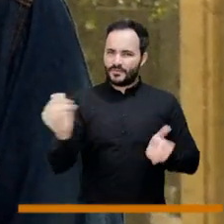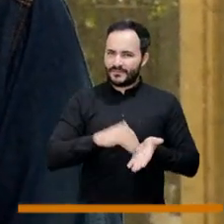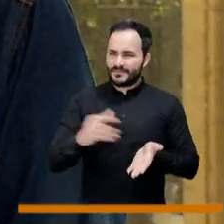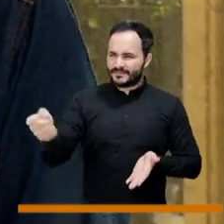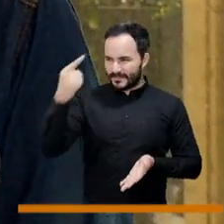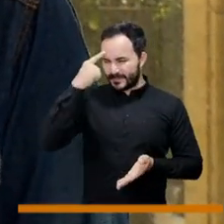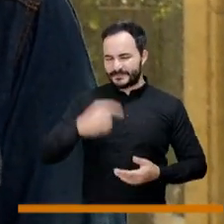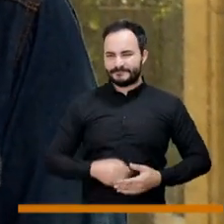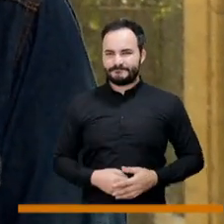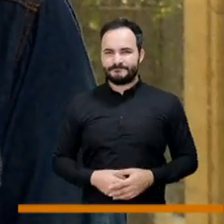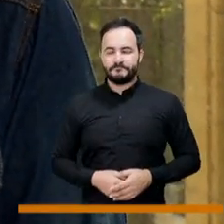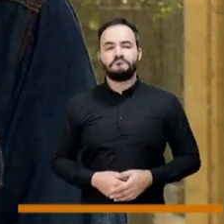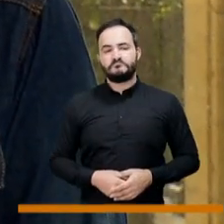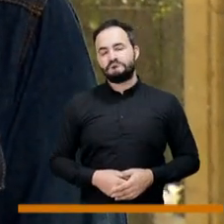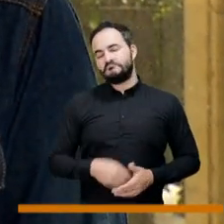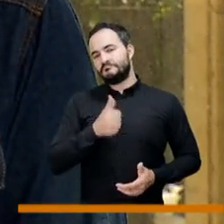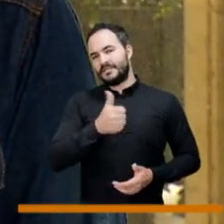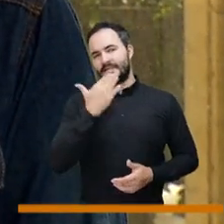Buena pregunta.